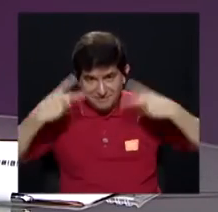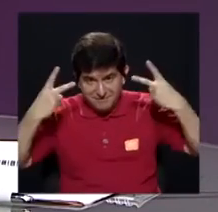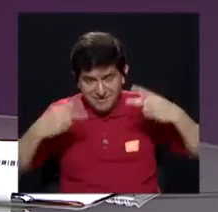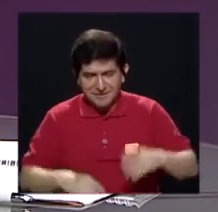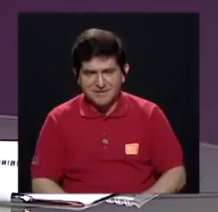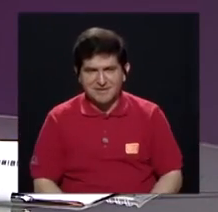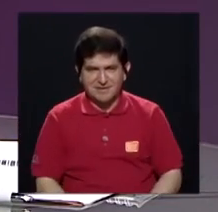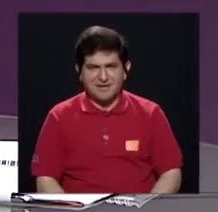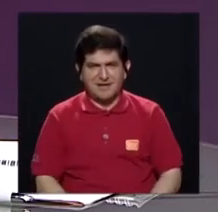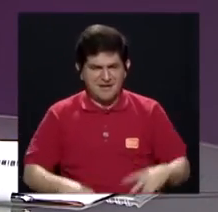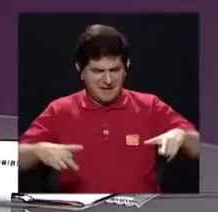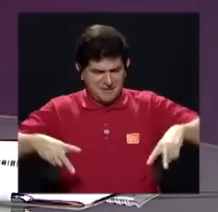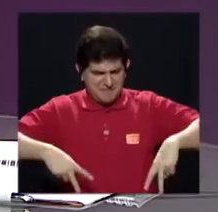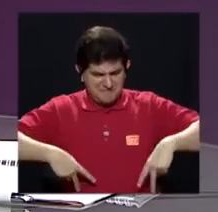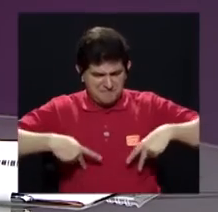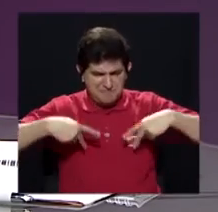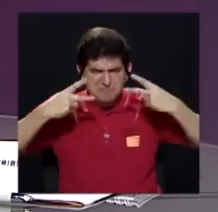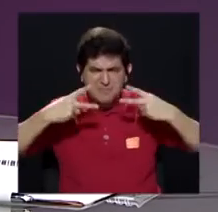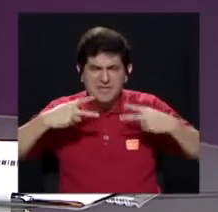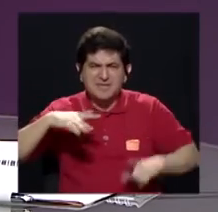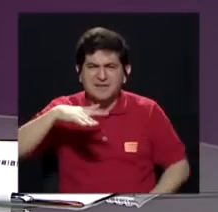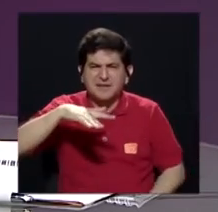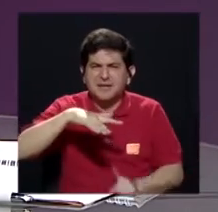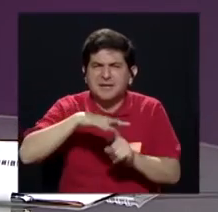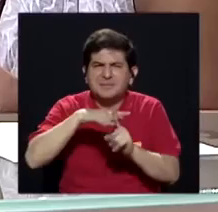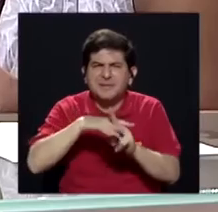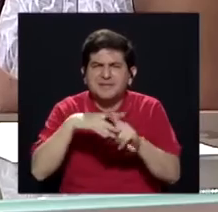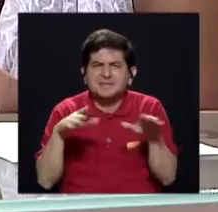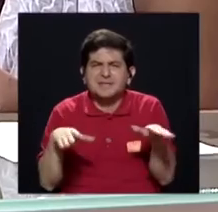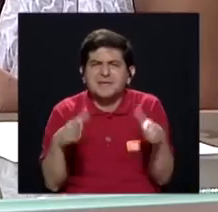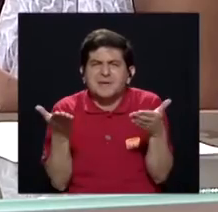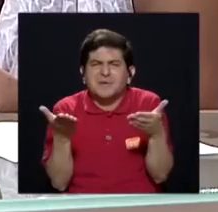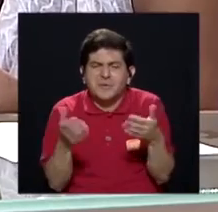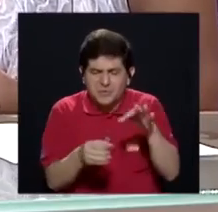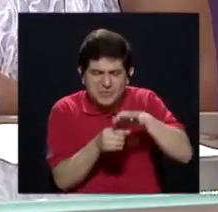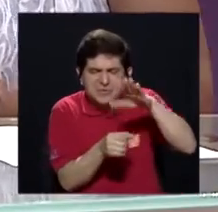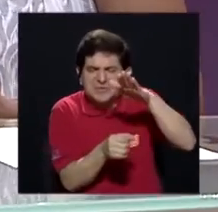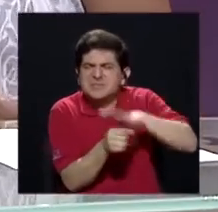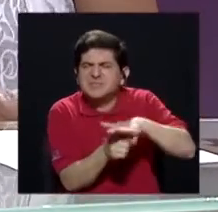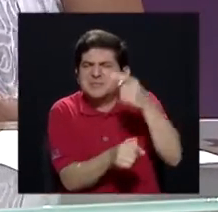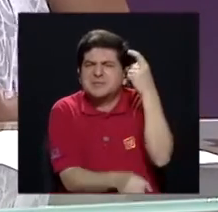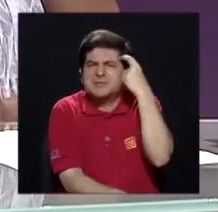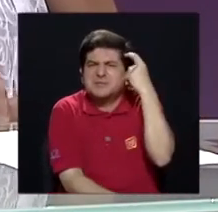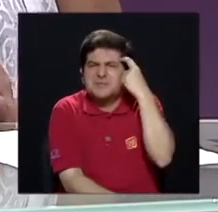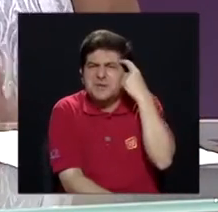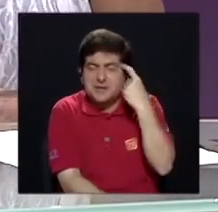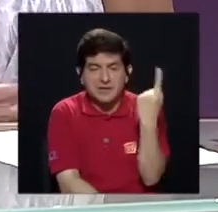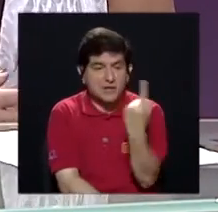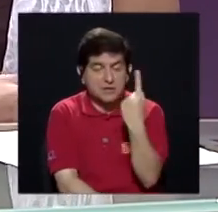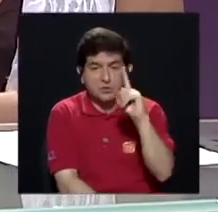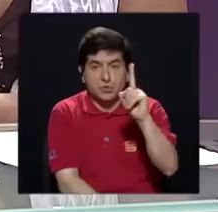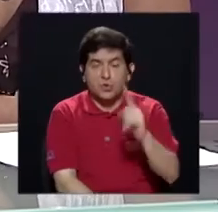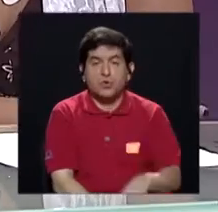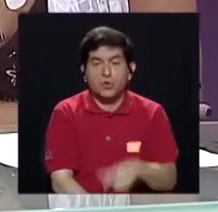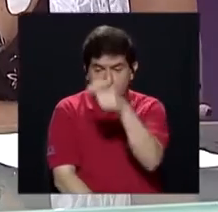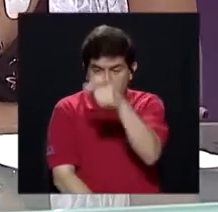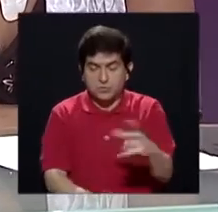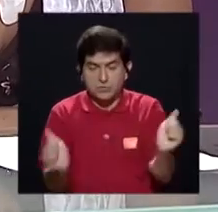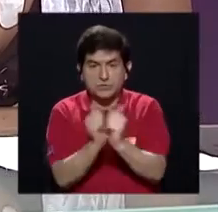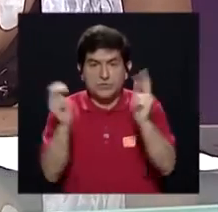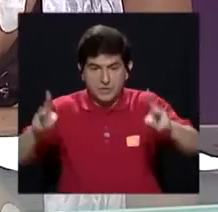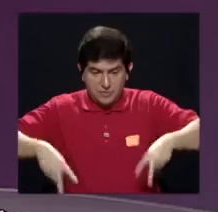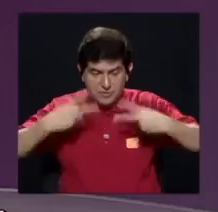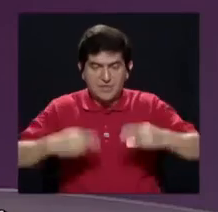puede emerger la vida? O sea, tú pones la semilla ahí y emerge la vida si no fuera un ser vivo, ¿no? La cosmovisión